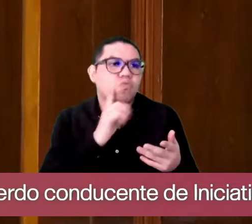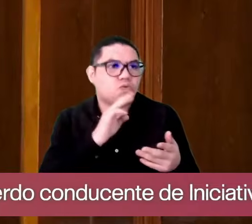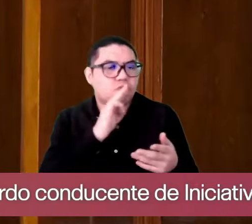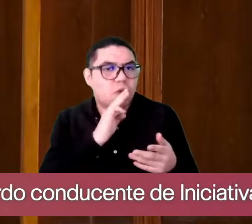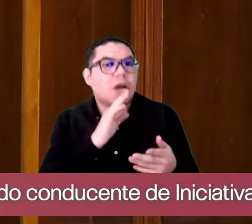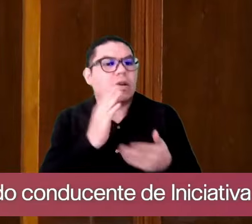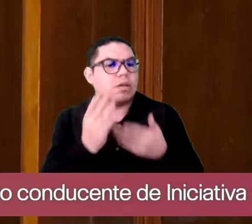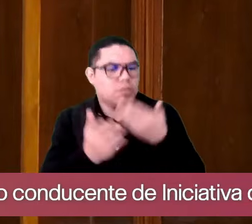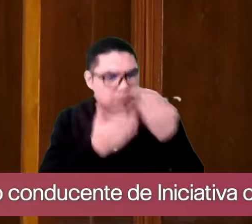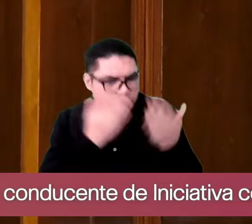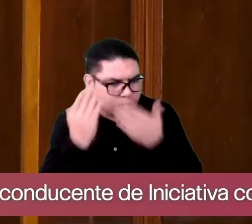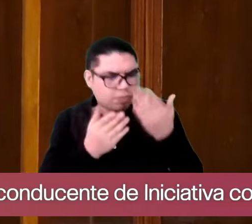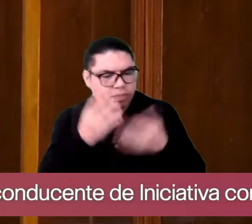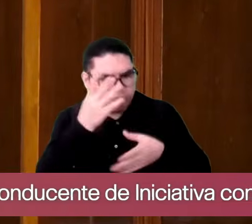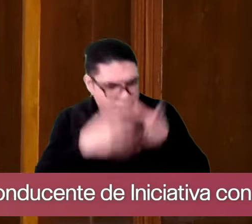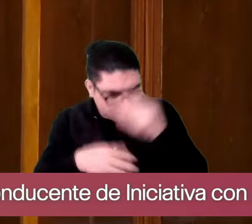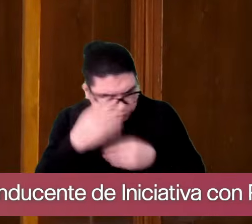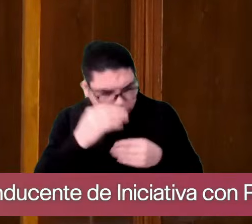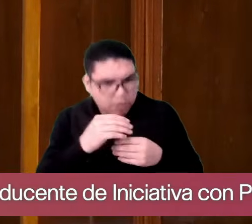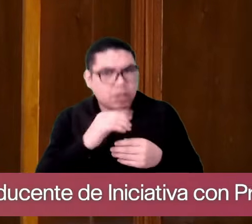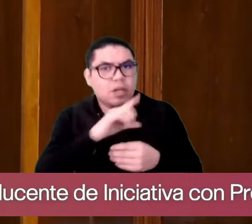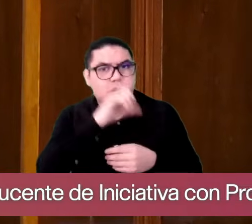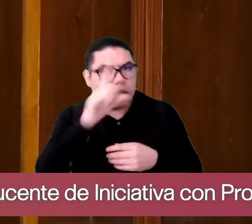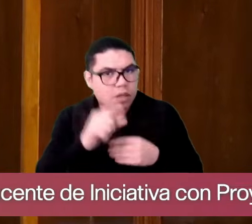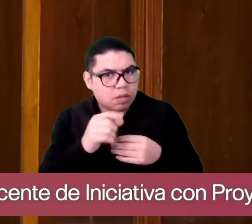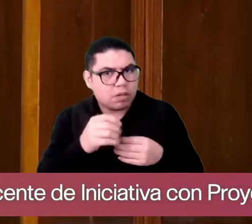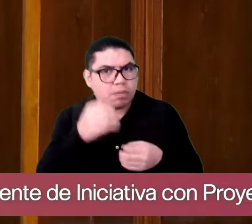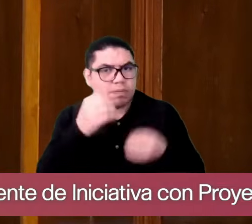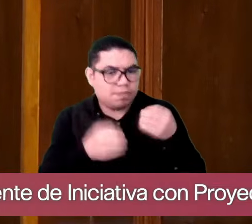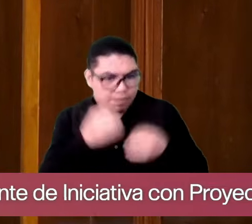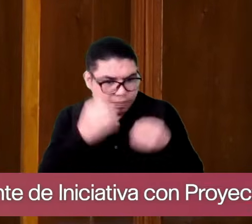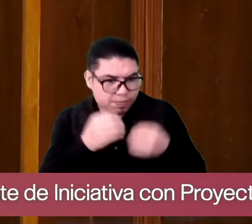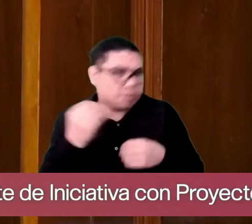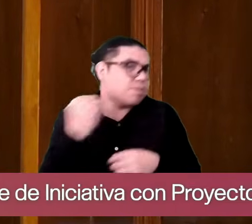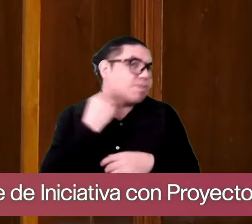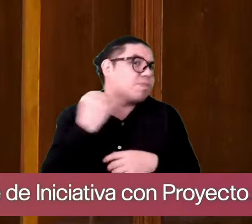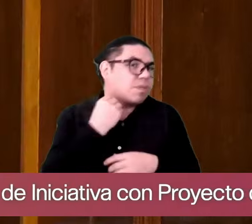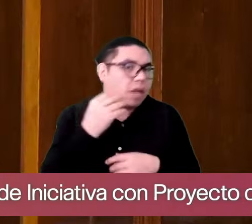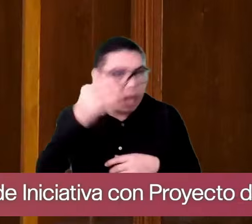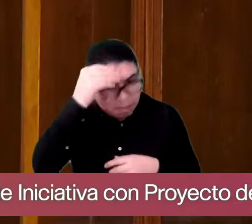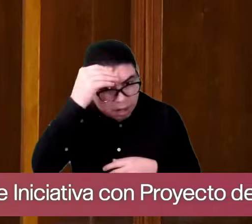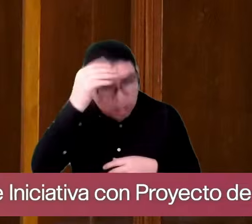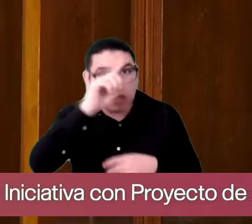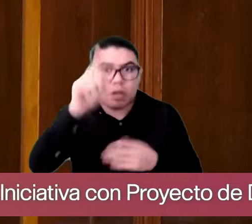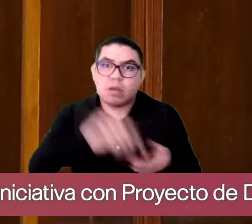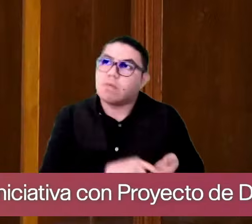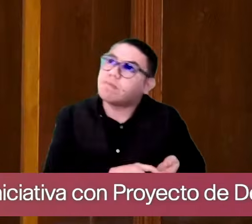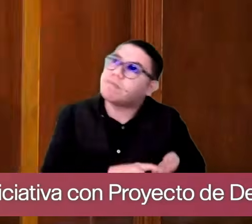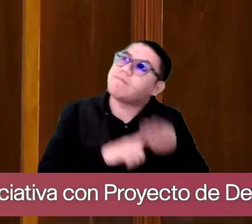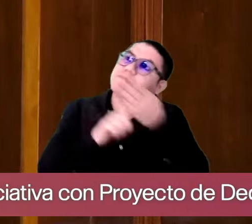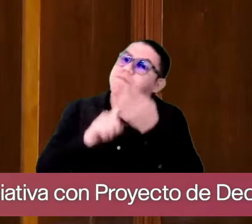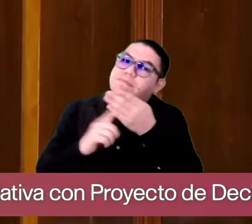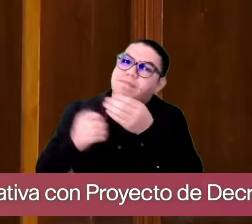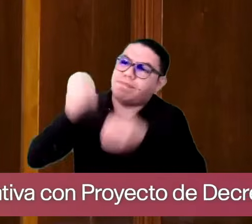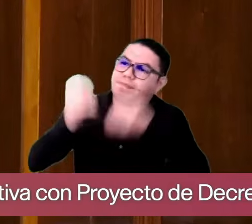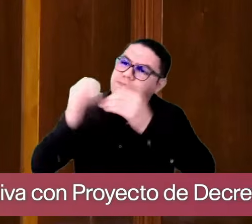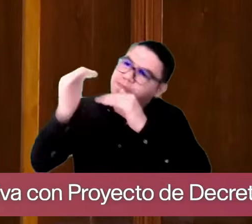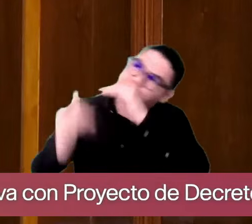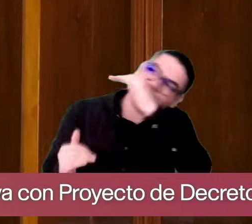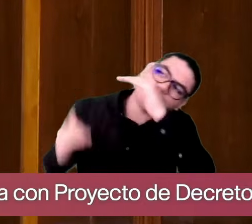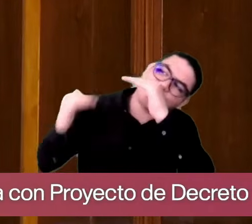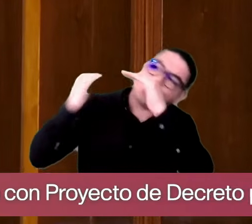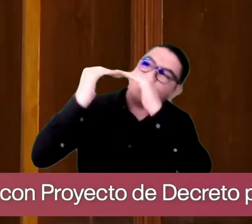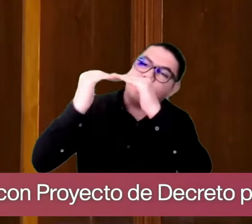estudió Derecho y llevó el caso de su hija hasta la Suprema Corte de Justicia de la Nación, que emitió